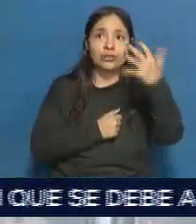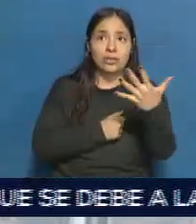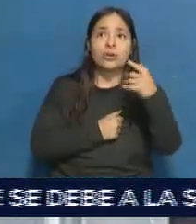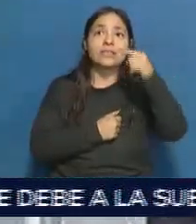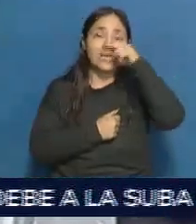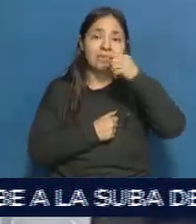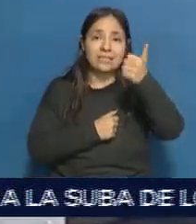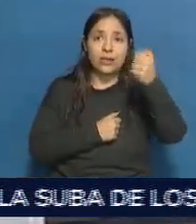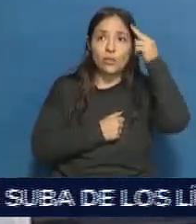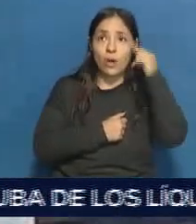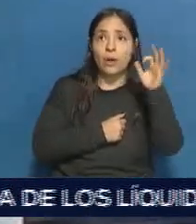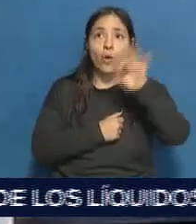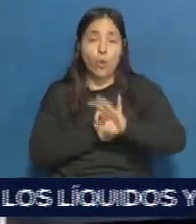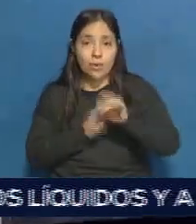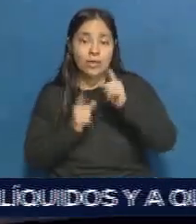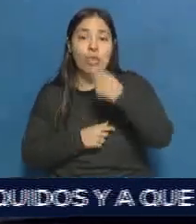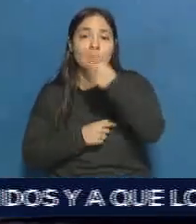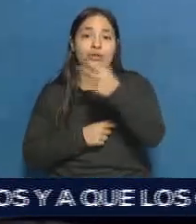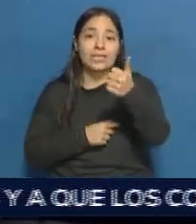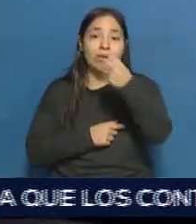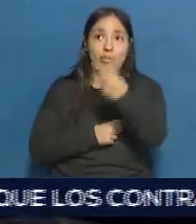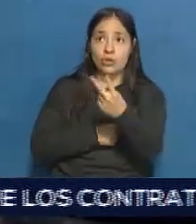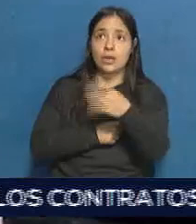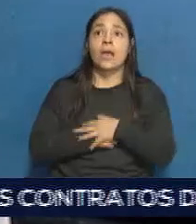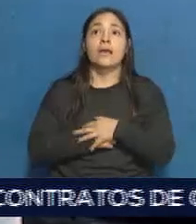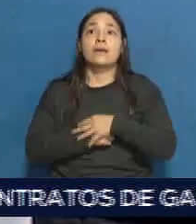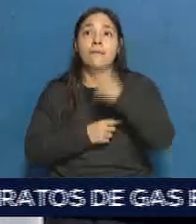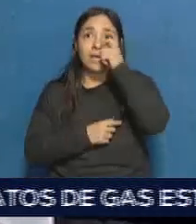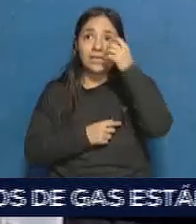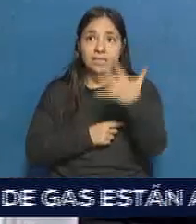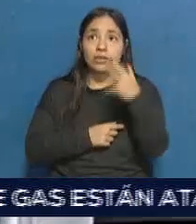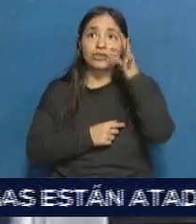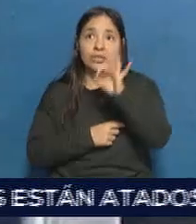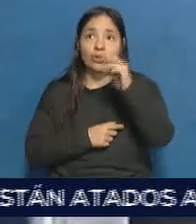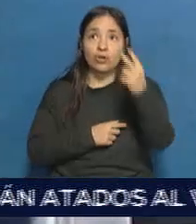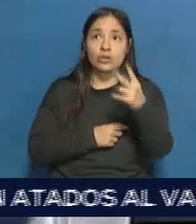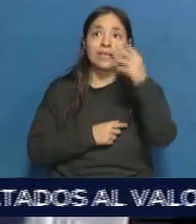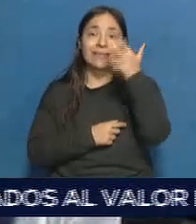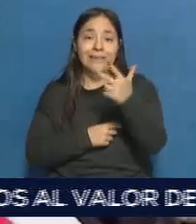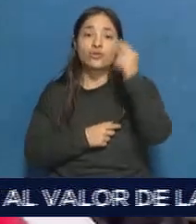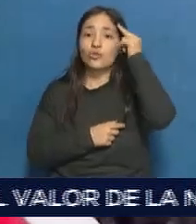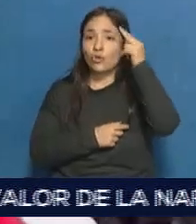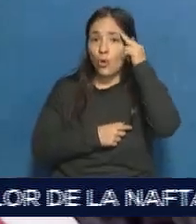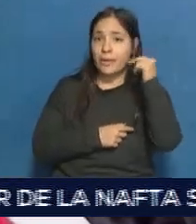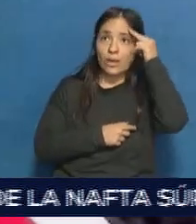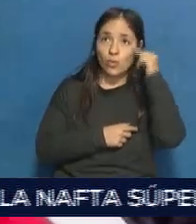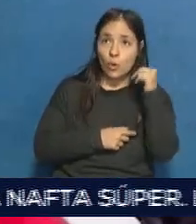6 9 o al 262 25 0 2 3 999